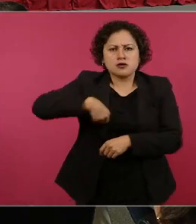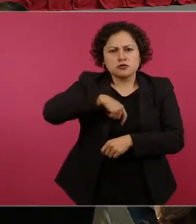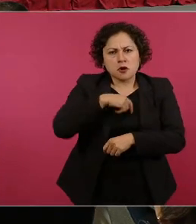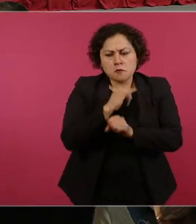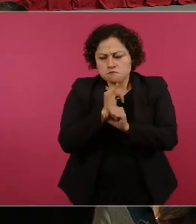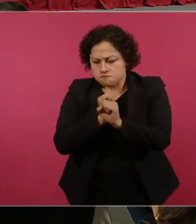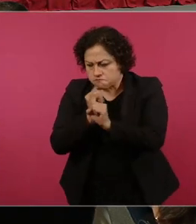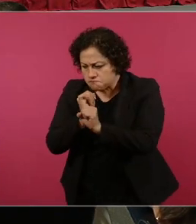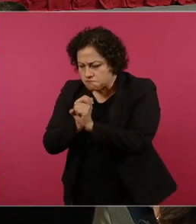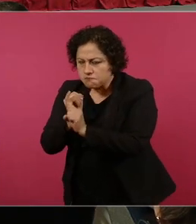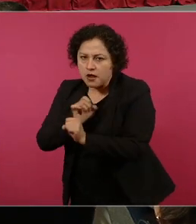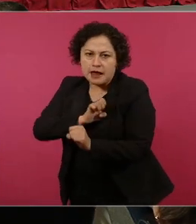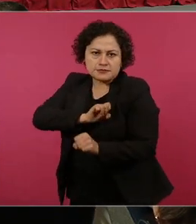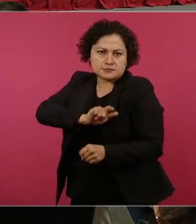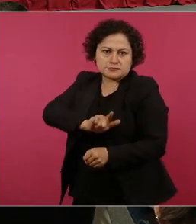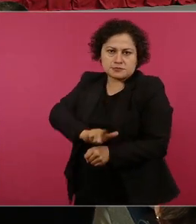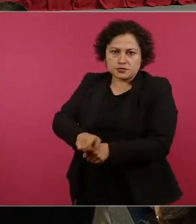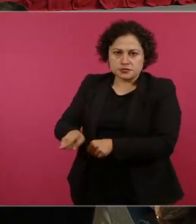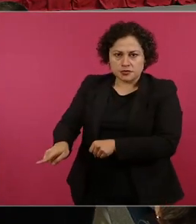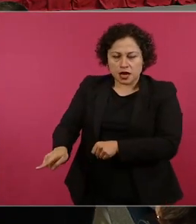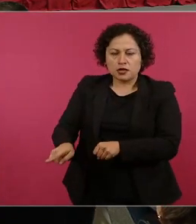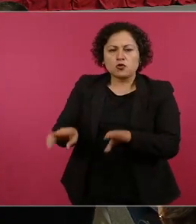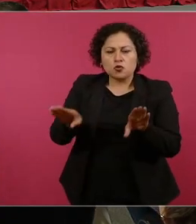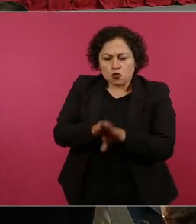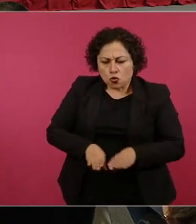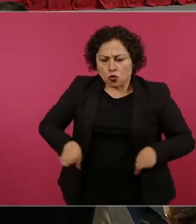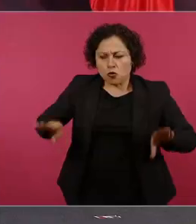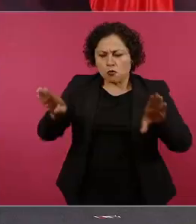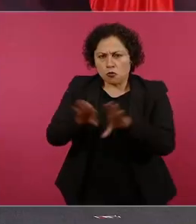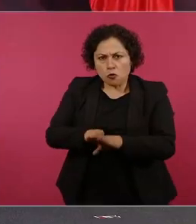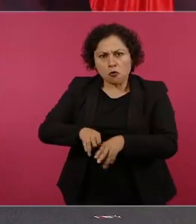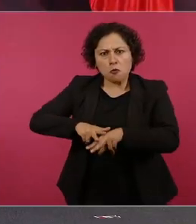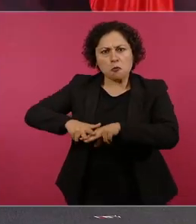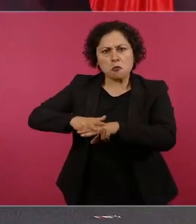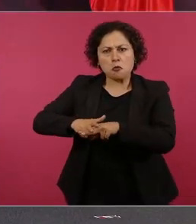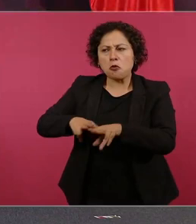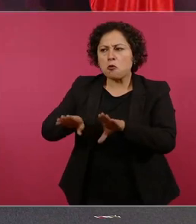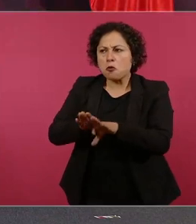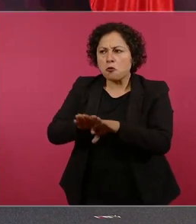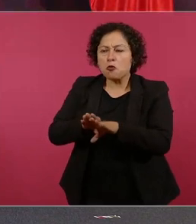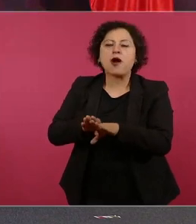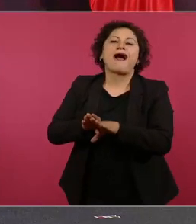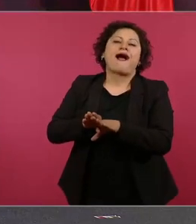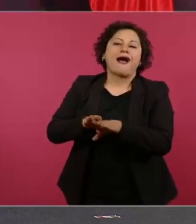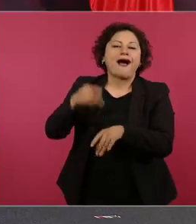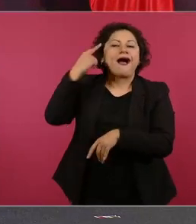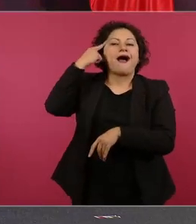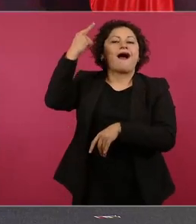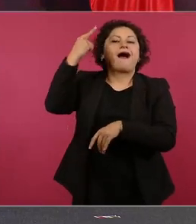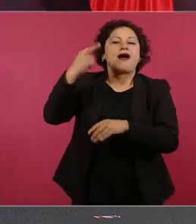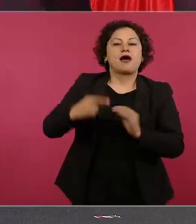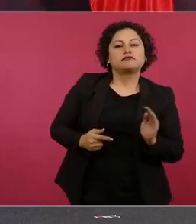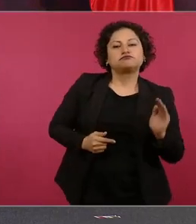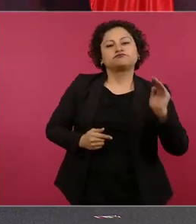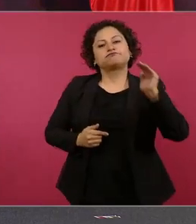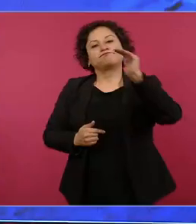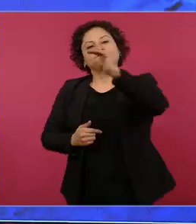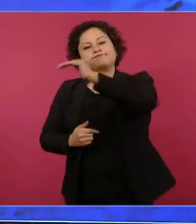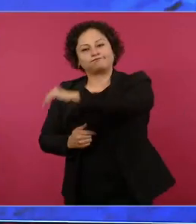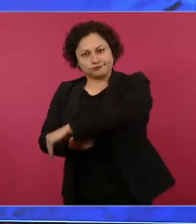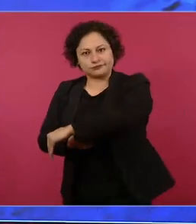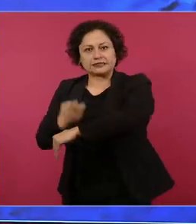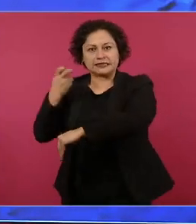se cuida que no se afecten Ríos subterráneos cotes tuvimos un problema